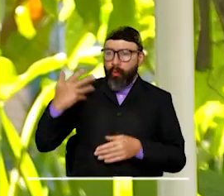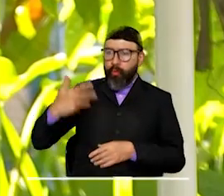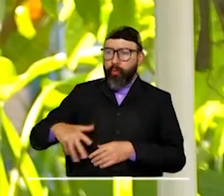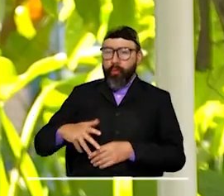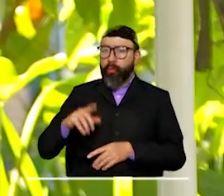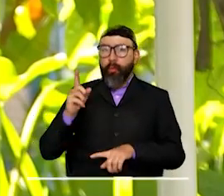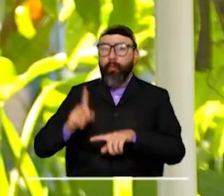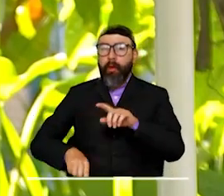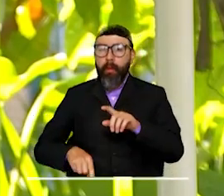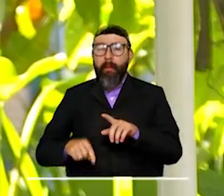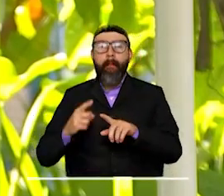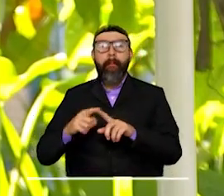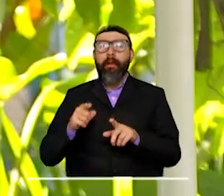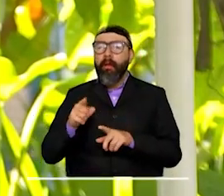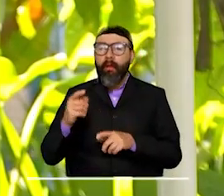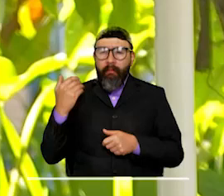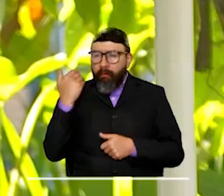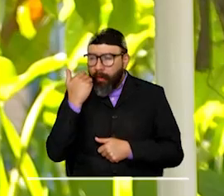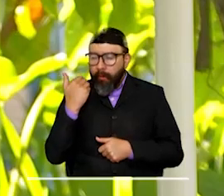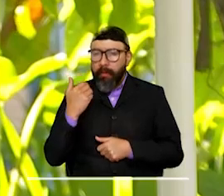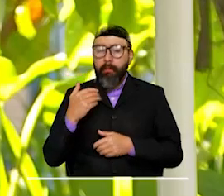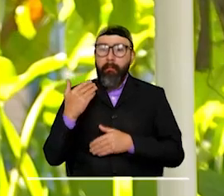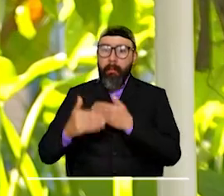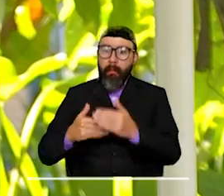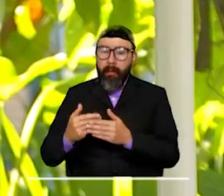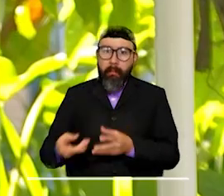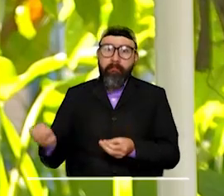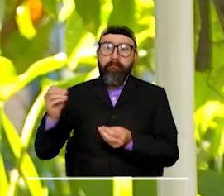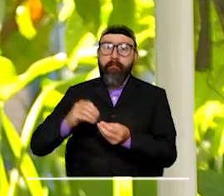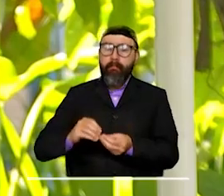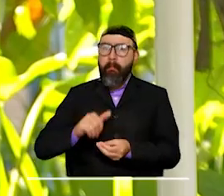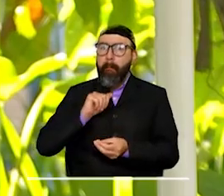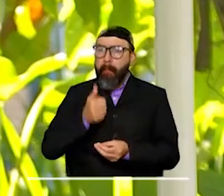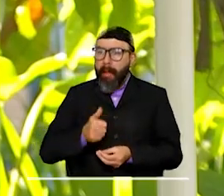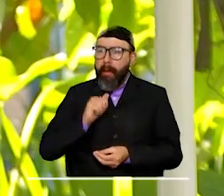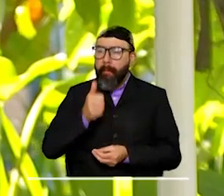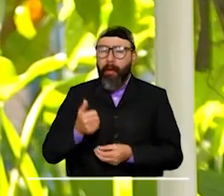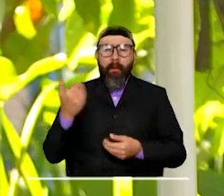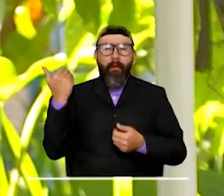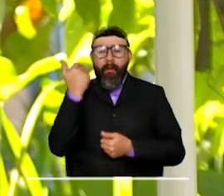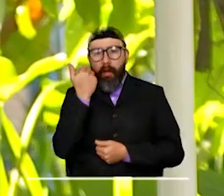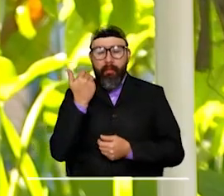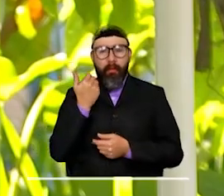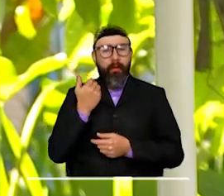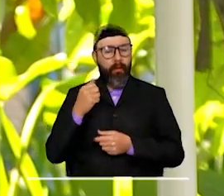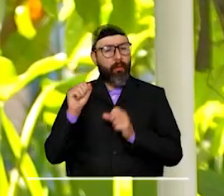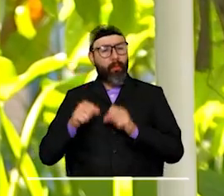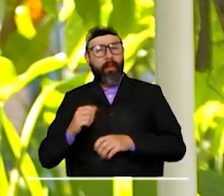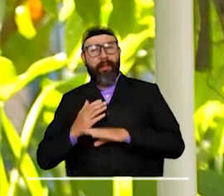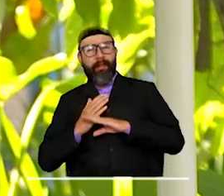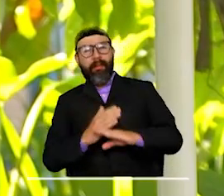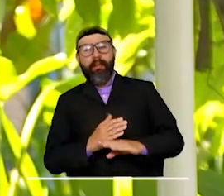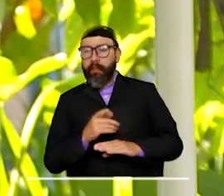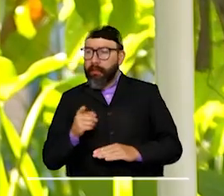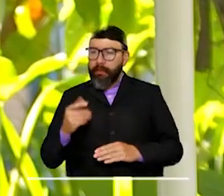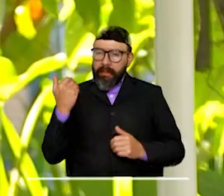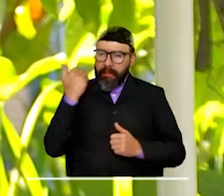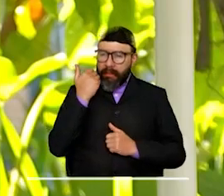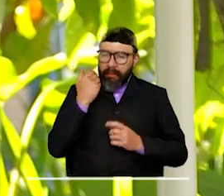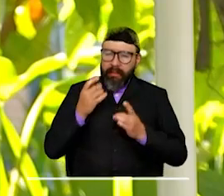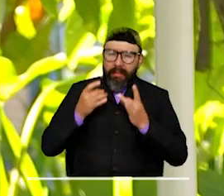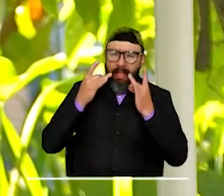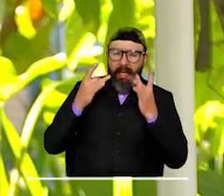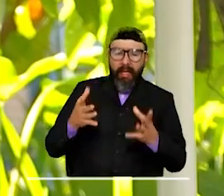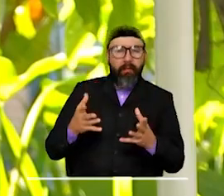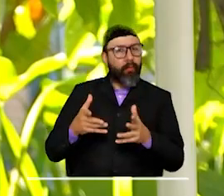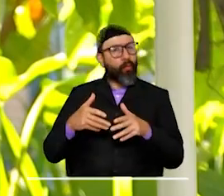Y la enfermedad se complica. Y uno podría evitar la complicación de la enfermedad en